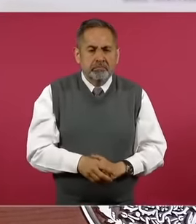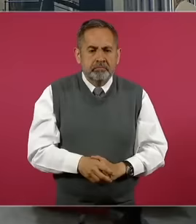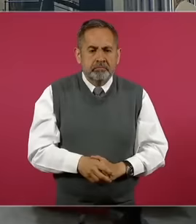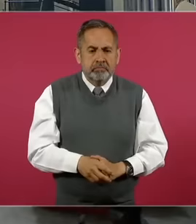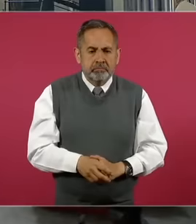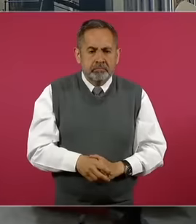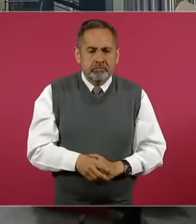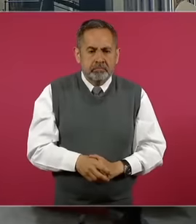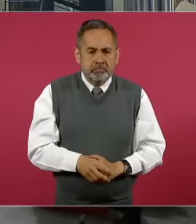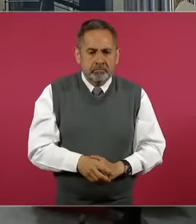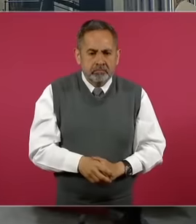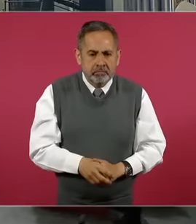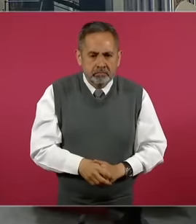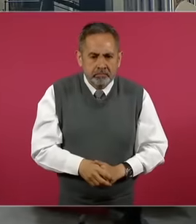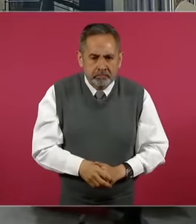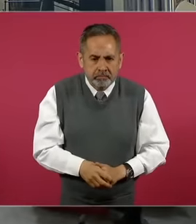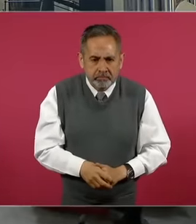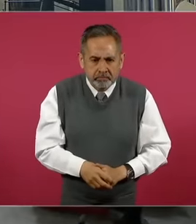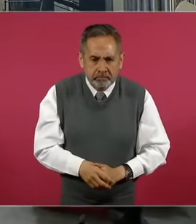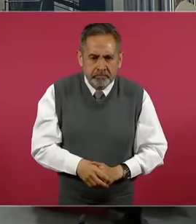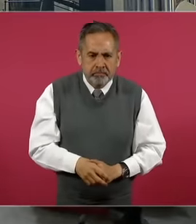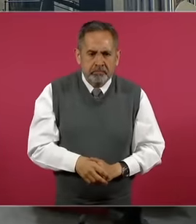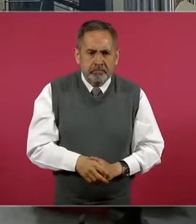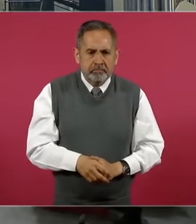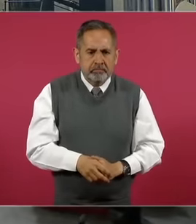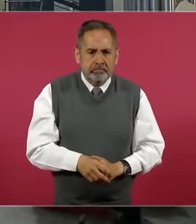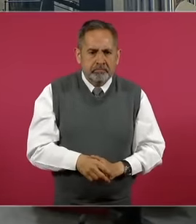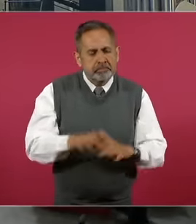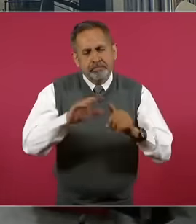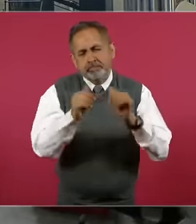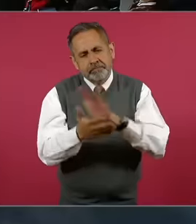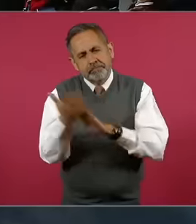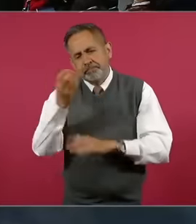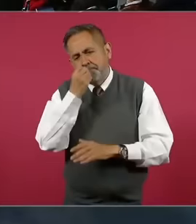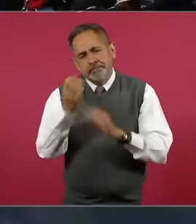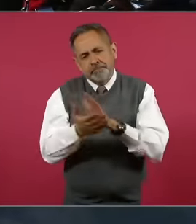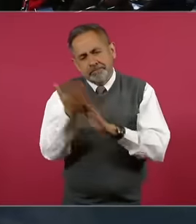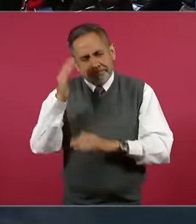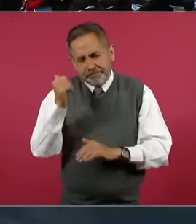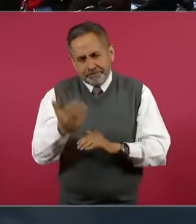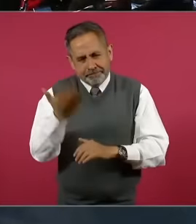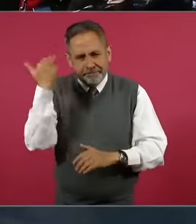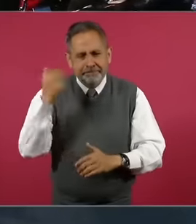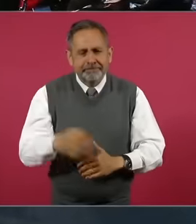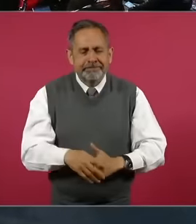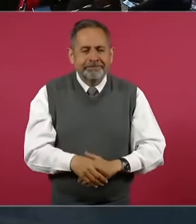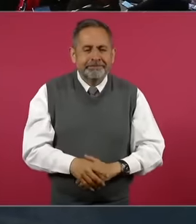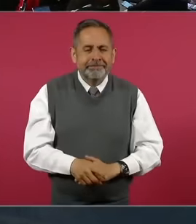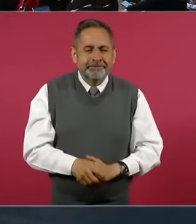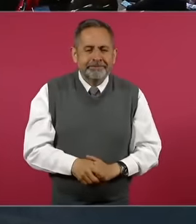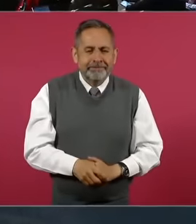Muchas gracias por ello. Sí, ya vámonos a desayunar.